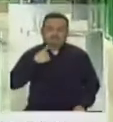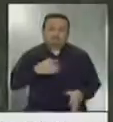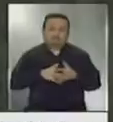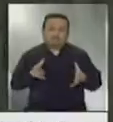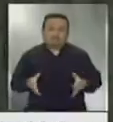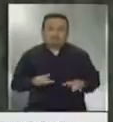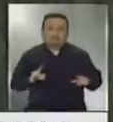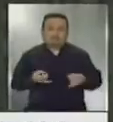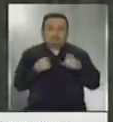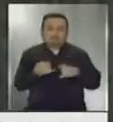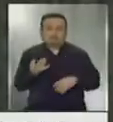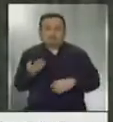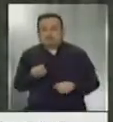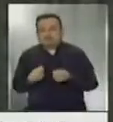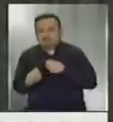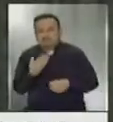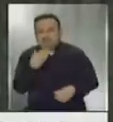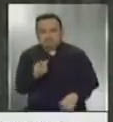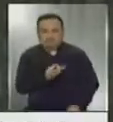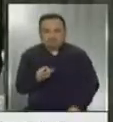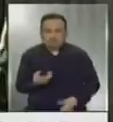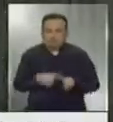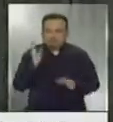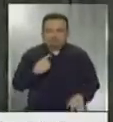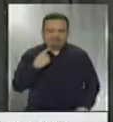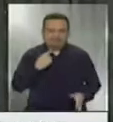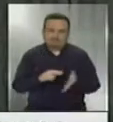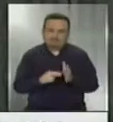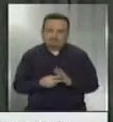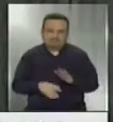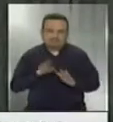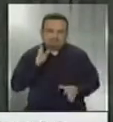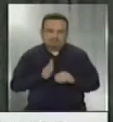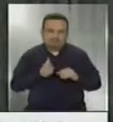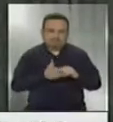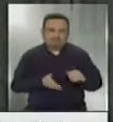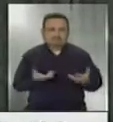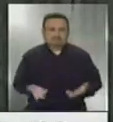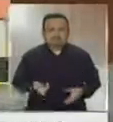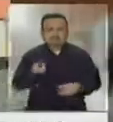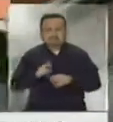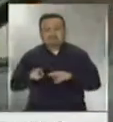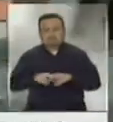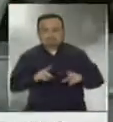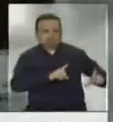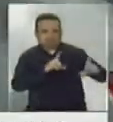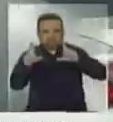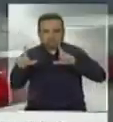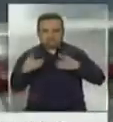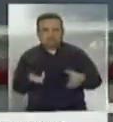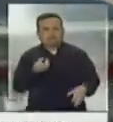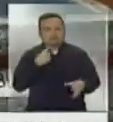acuerdas tú? La construcción y el comercio, los dos rubros donde se estaban registrando más despidos. Vamos con la portada